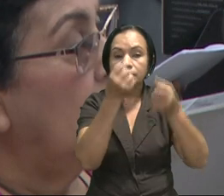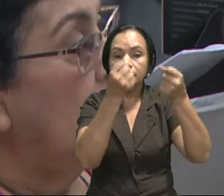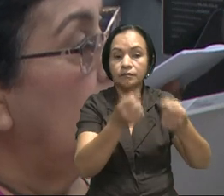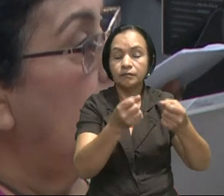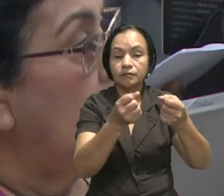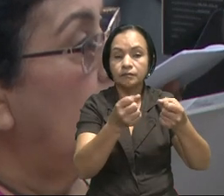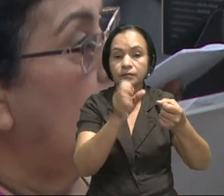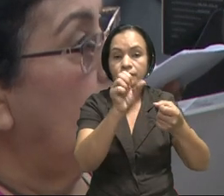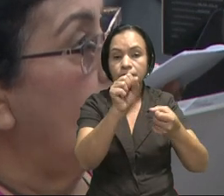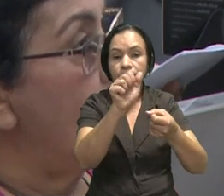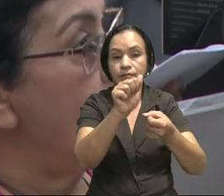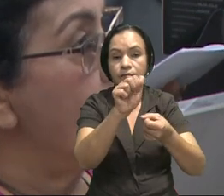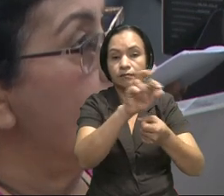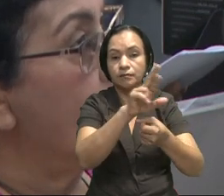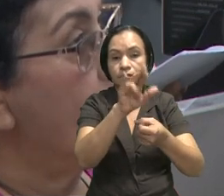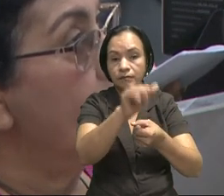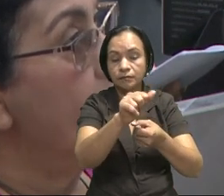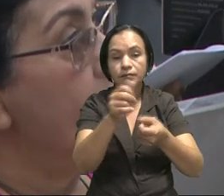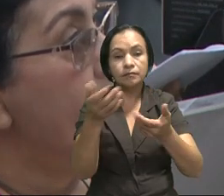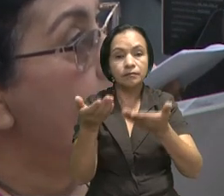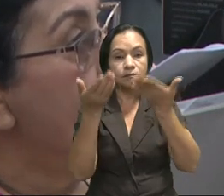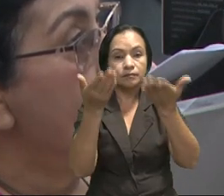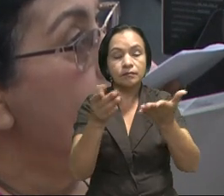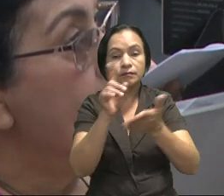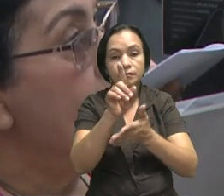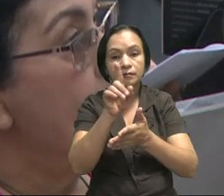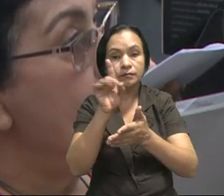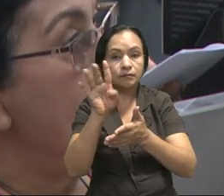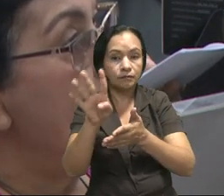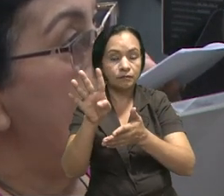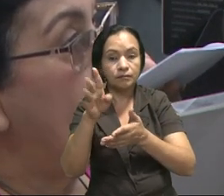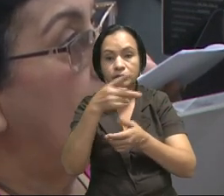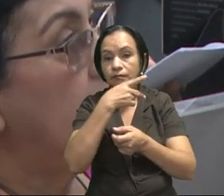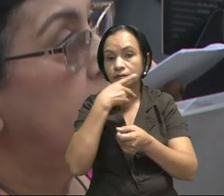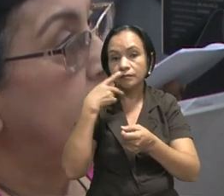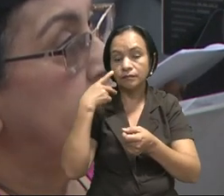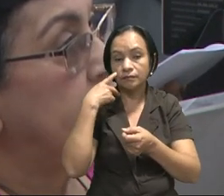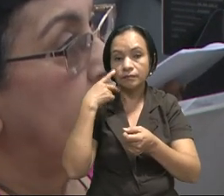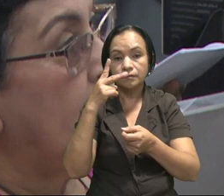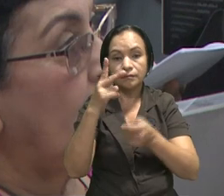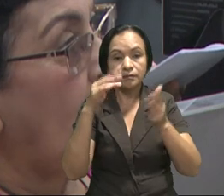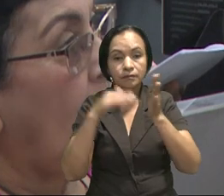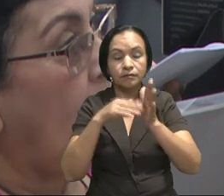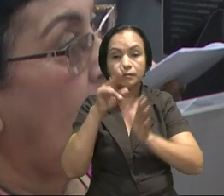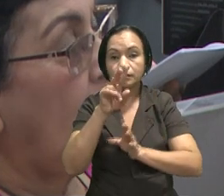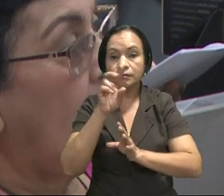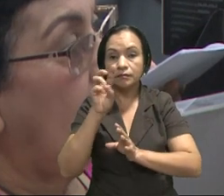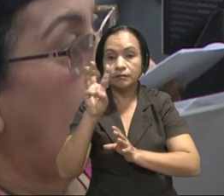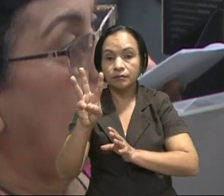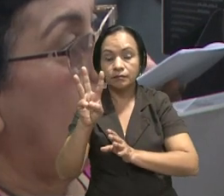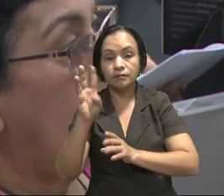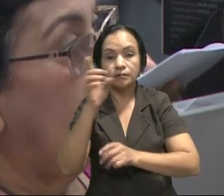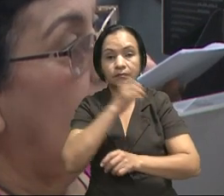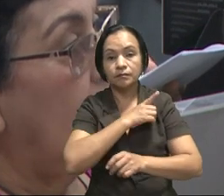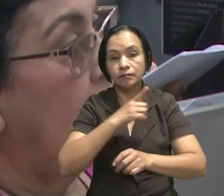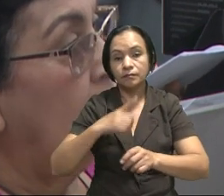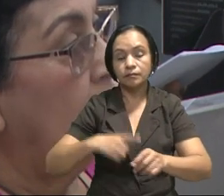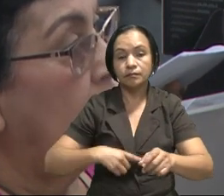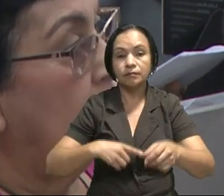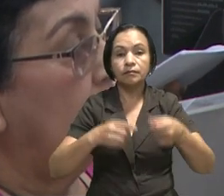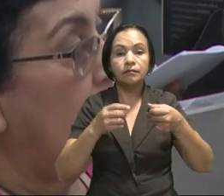señor Miguel Benito Buitrago Sarria fue presentado el 14 de junio del 2023 por los